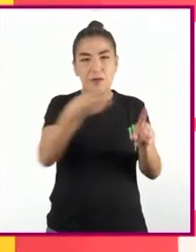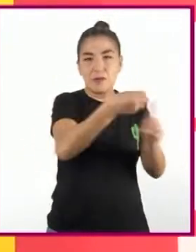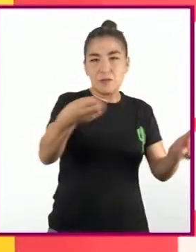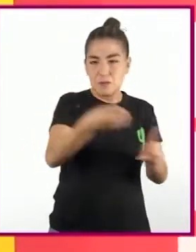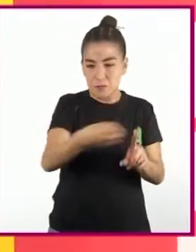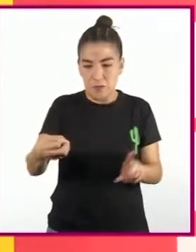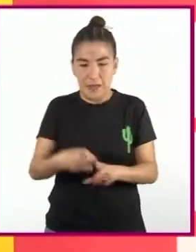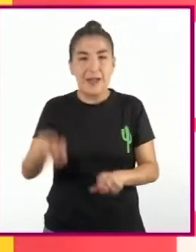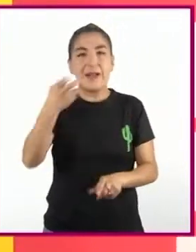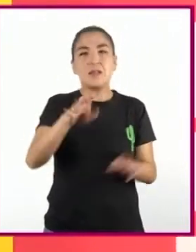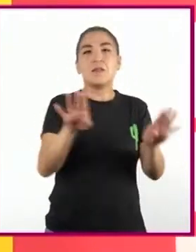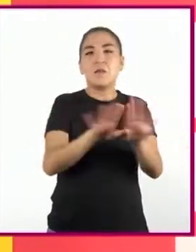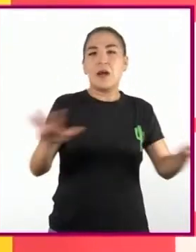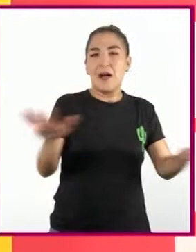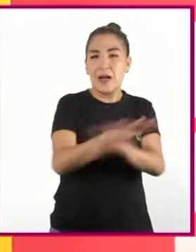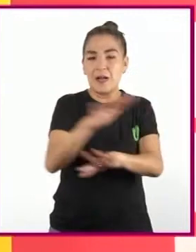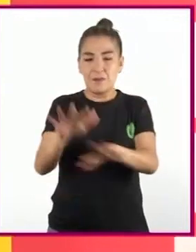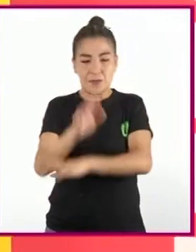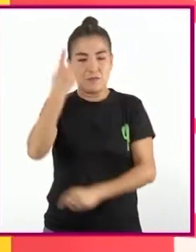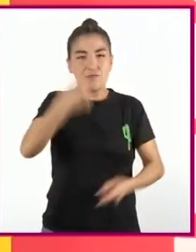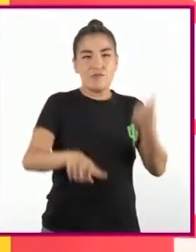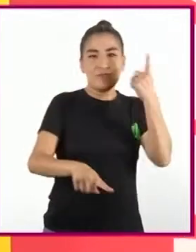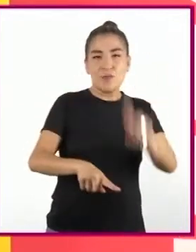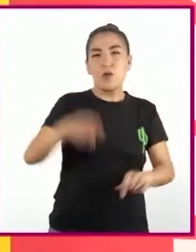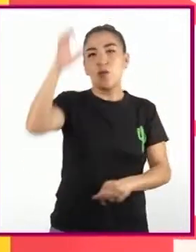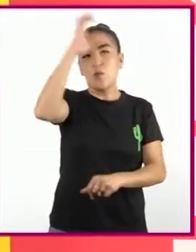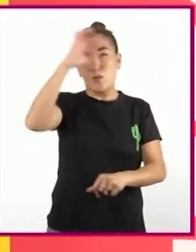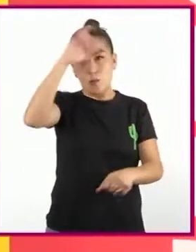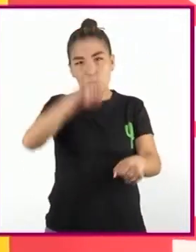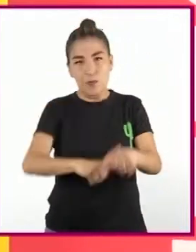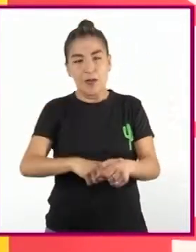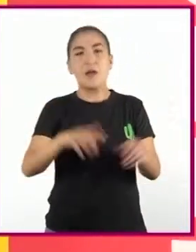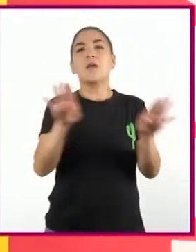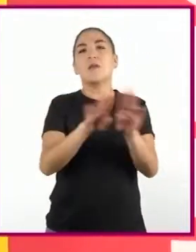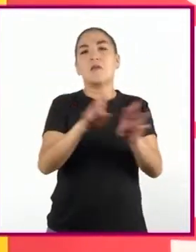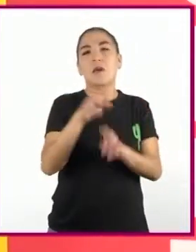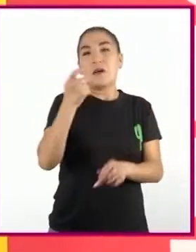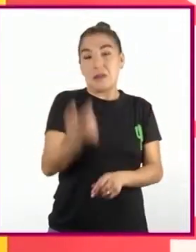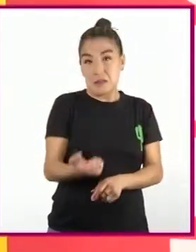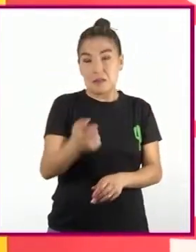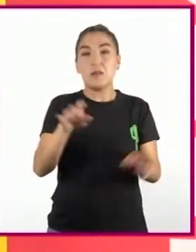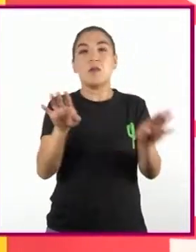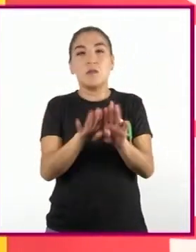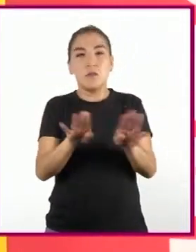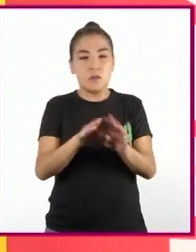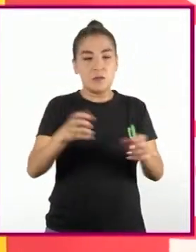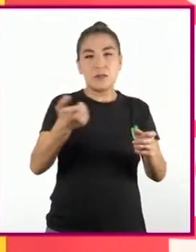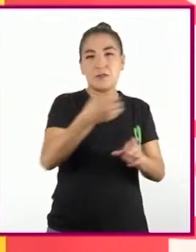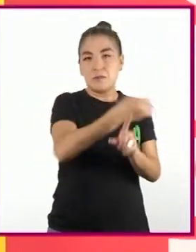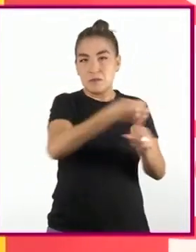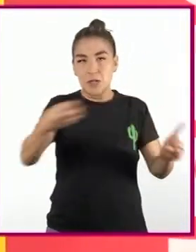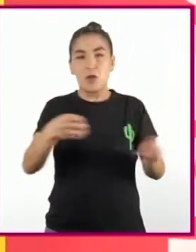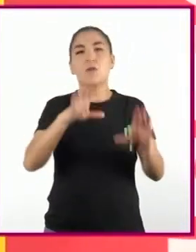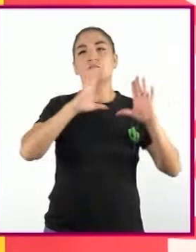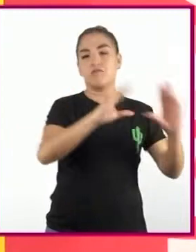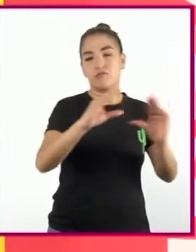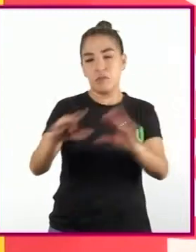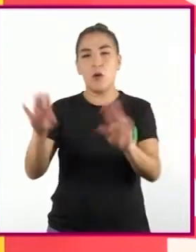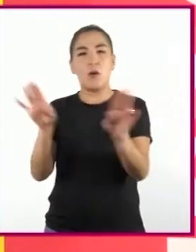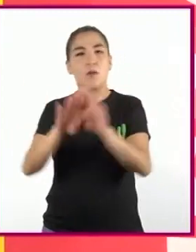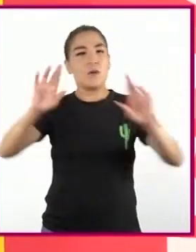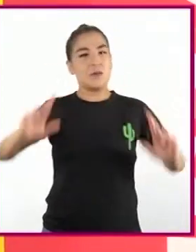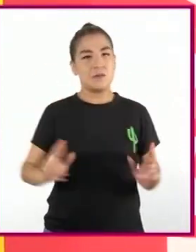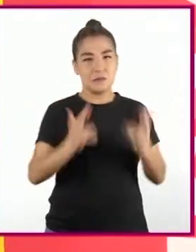el cambio de las esferas de interacción cultural, la inestabilidad política y la revisión de las doctrinas religiosas.